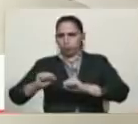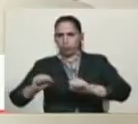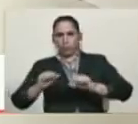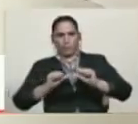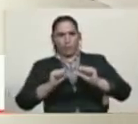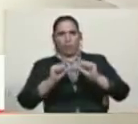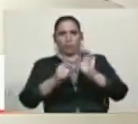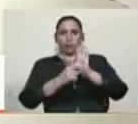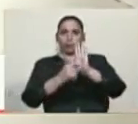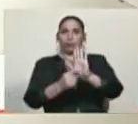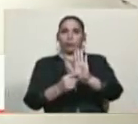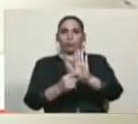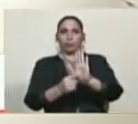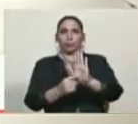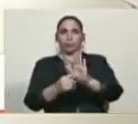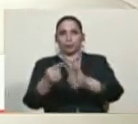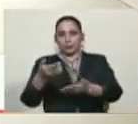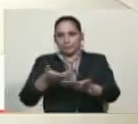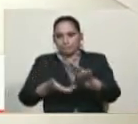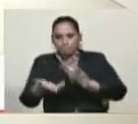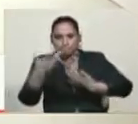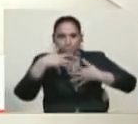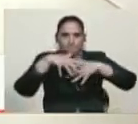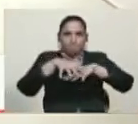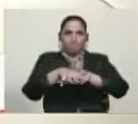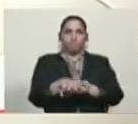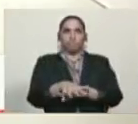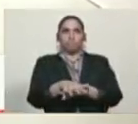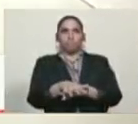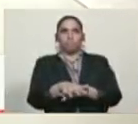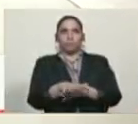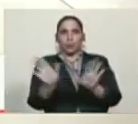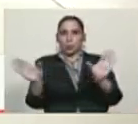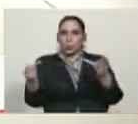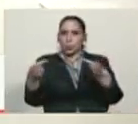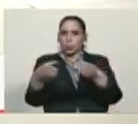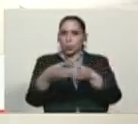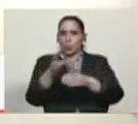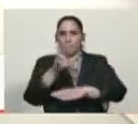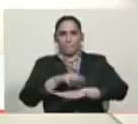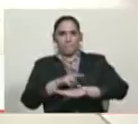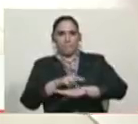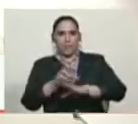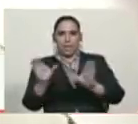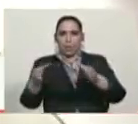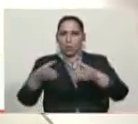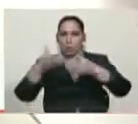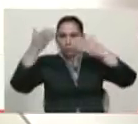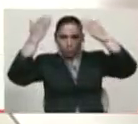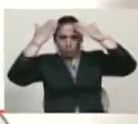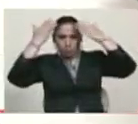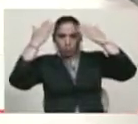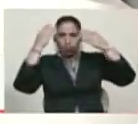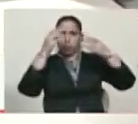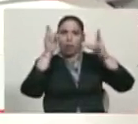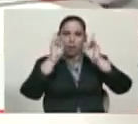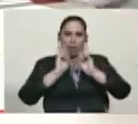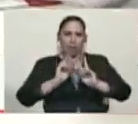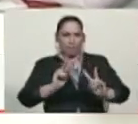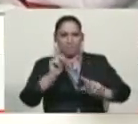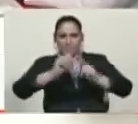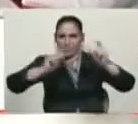ejemplo articulando al sector médico al sector enfermeras a los obreros a los trabajadores